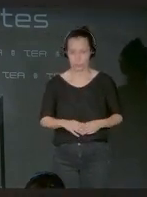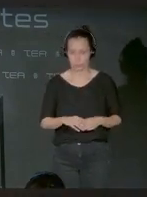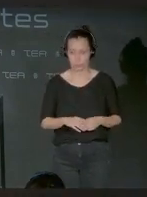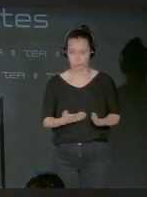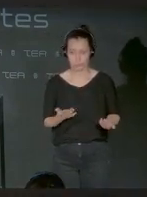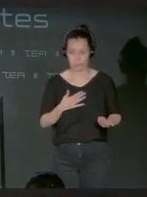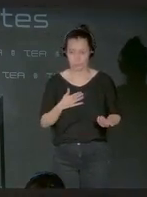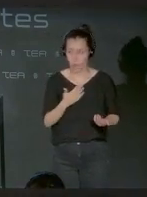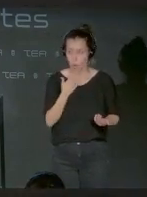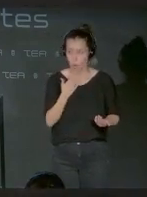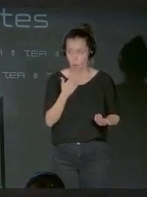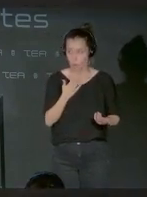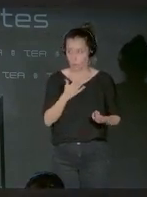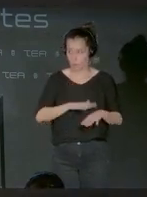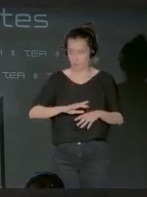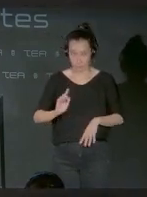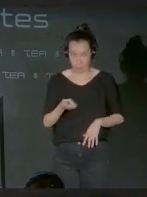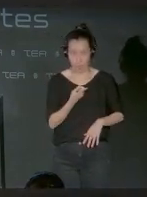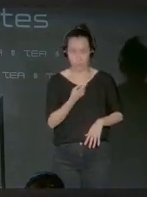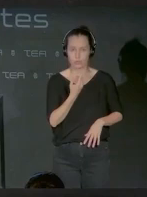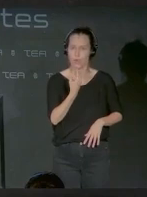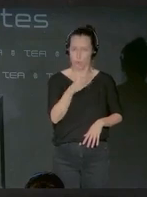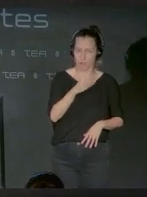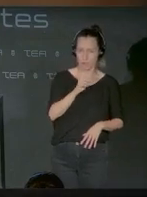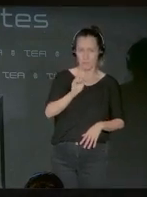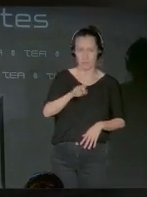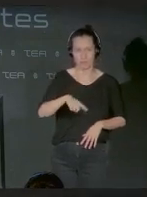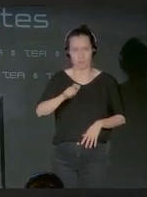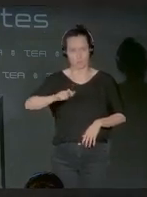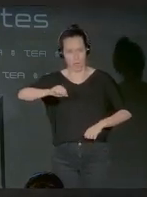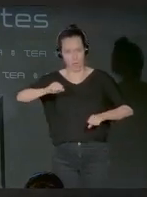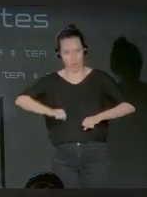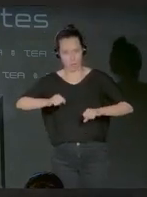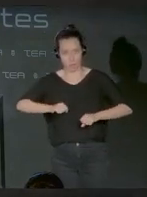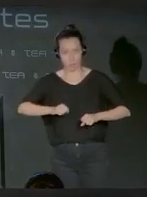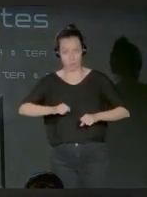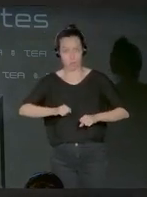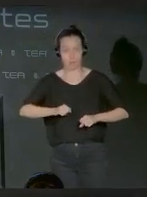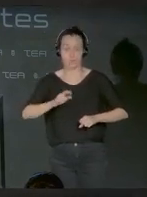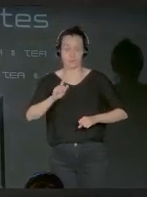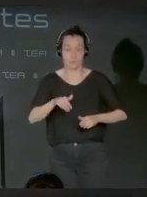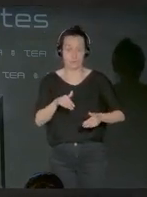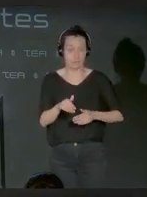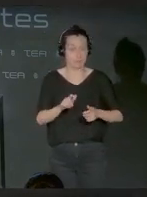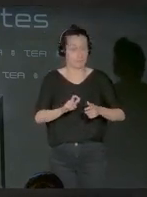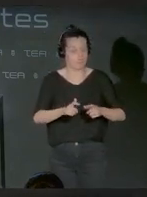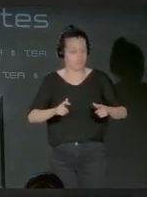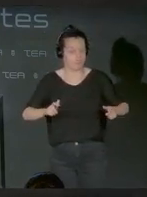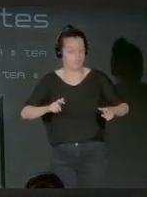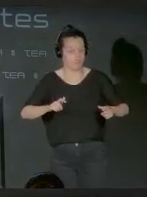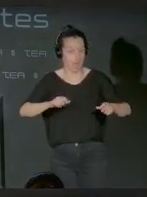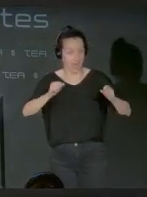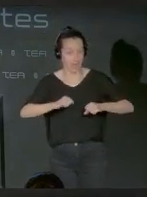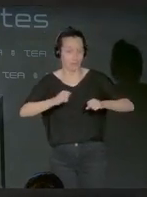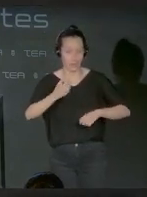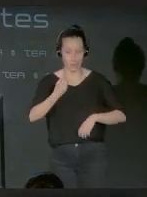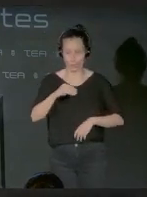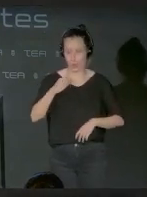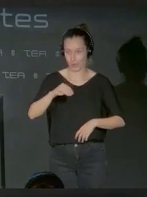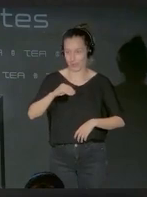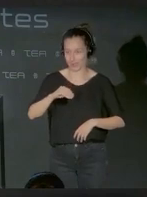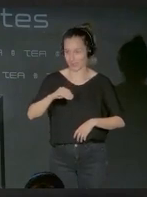ocio para todos por supuesto para los jóvenes pero también para los adultos y cada vez más para los adultos jóvenes como